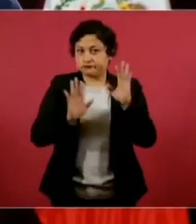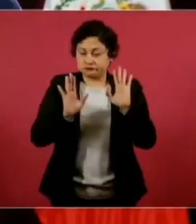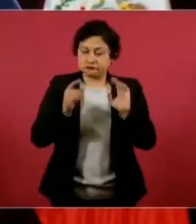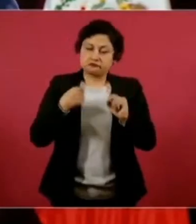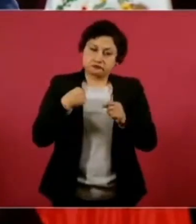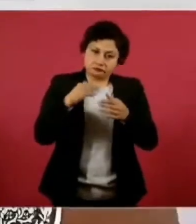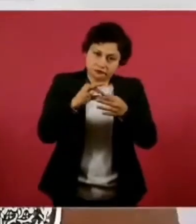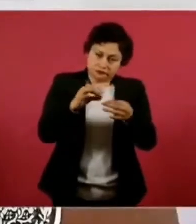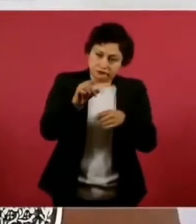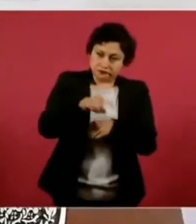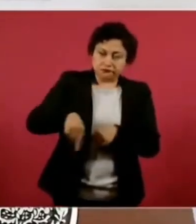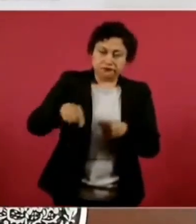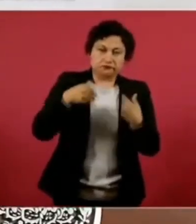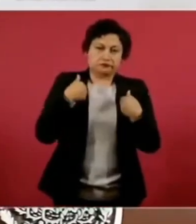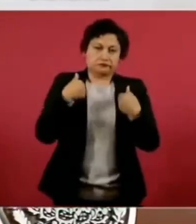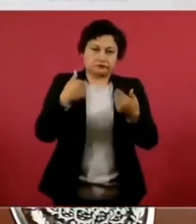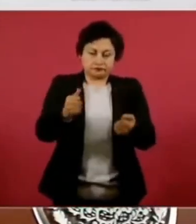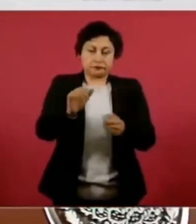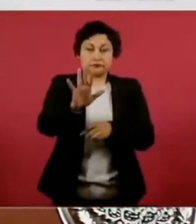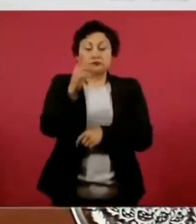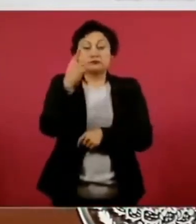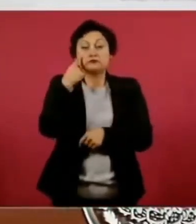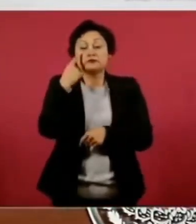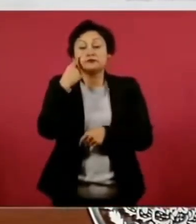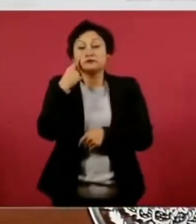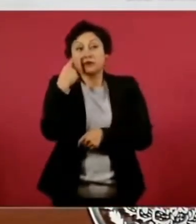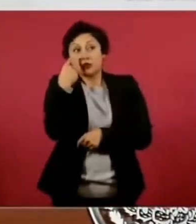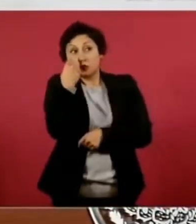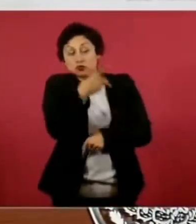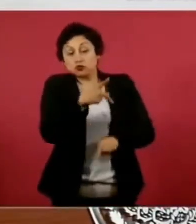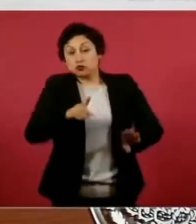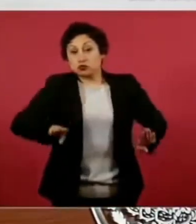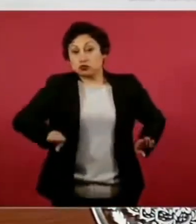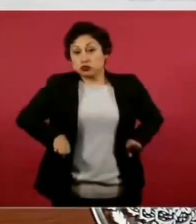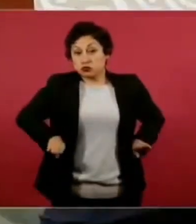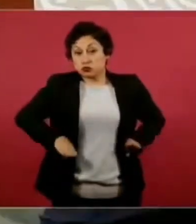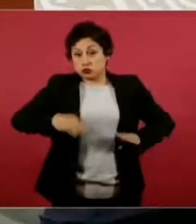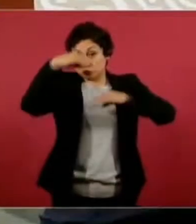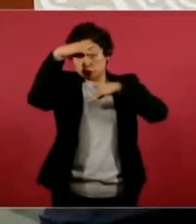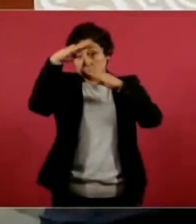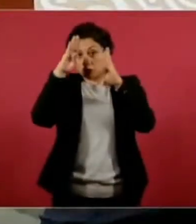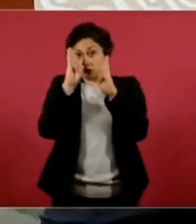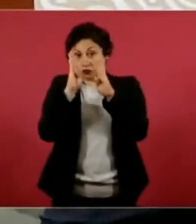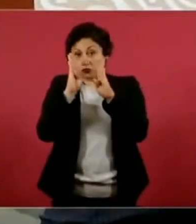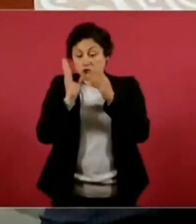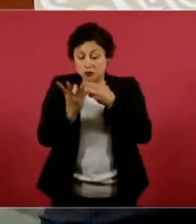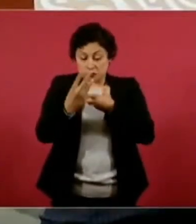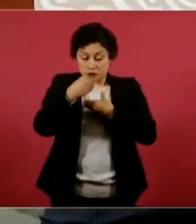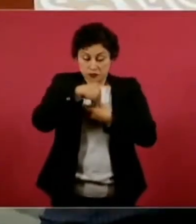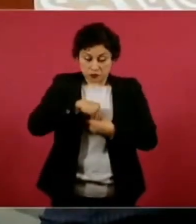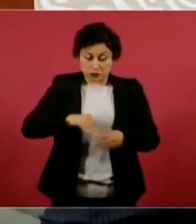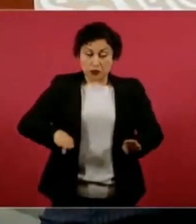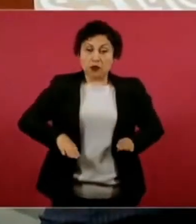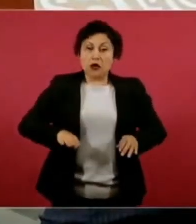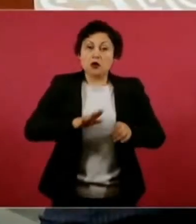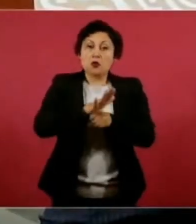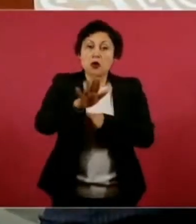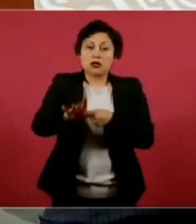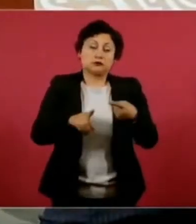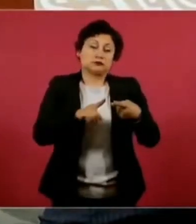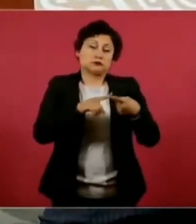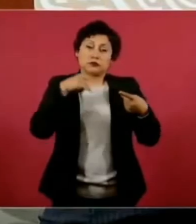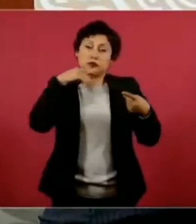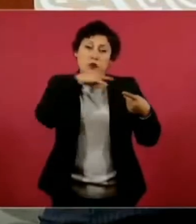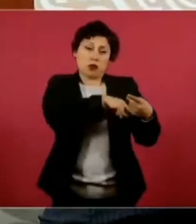El conservador es hipócrita. Esto que vimos de Marco Cortés, hipócrita.